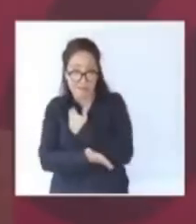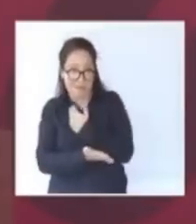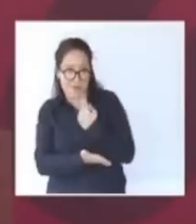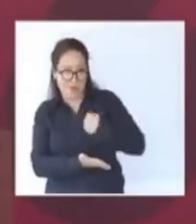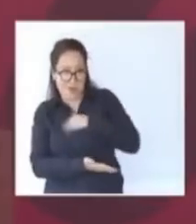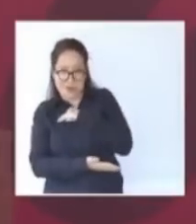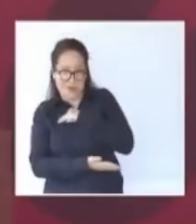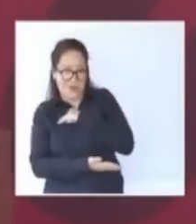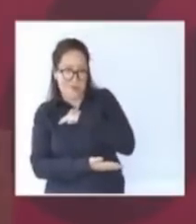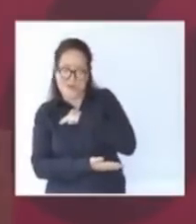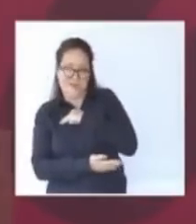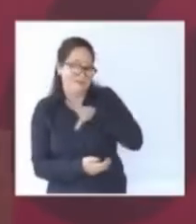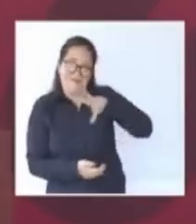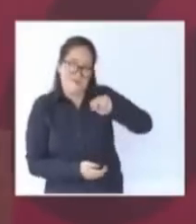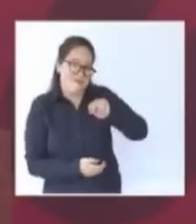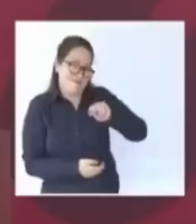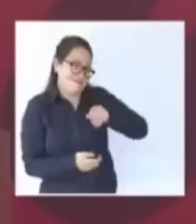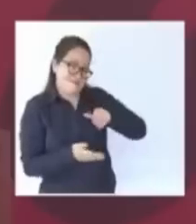nuestro territorio.